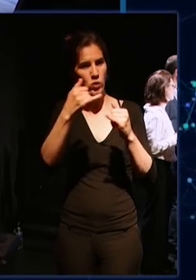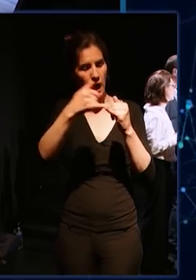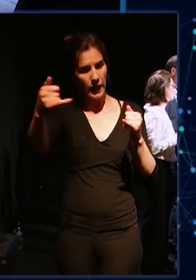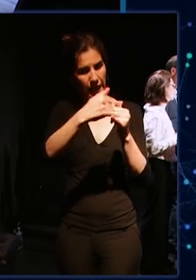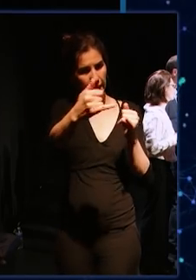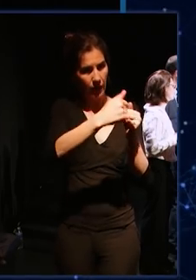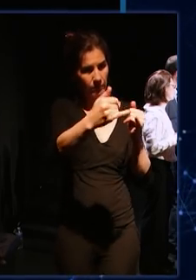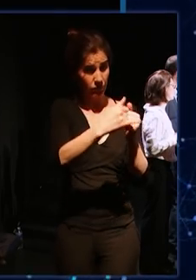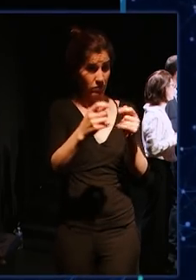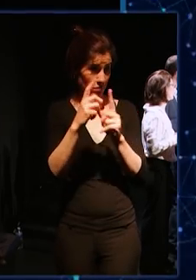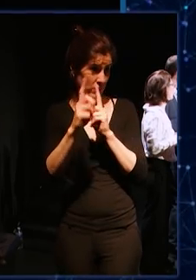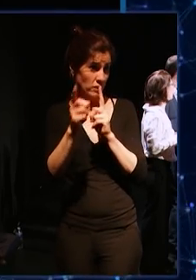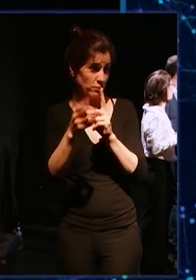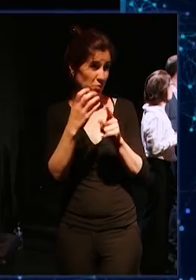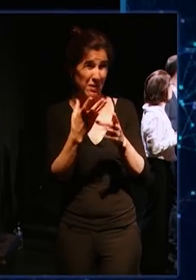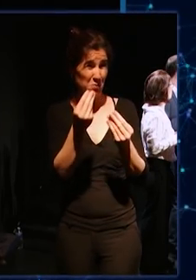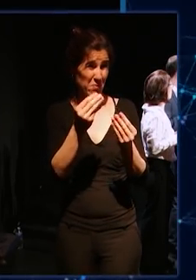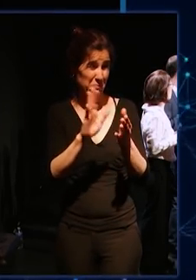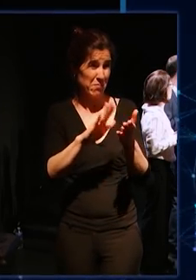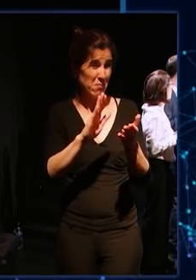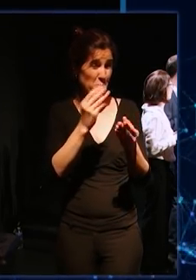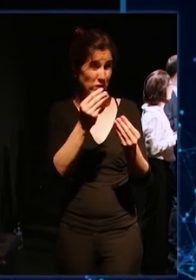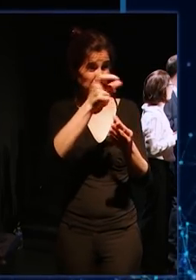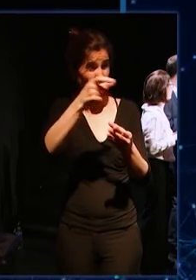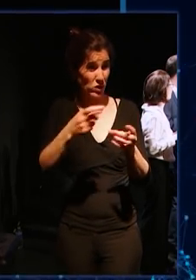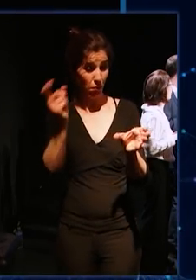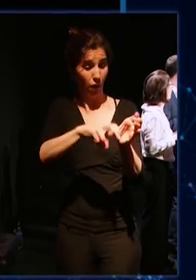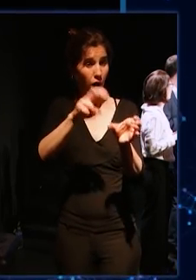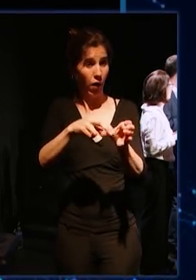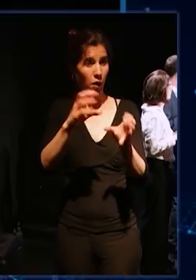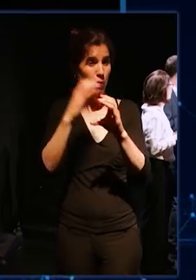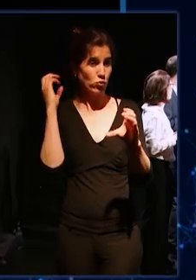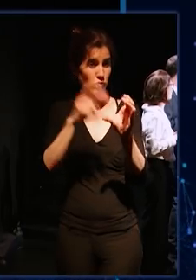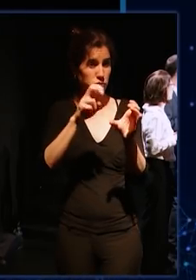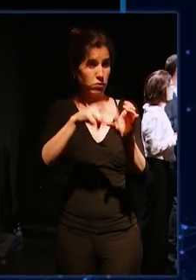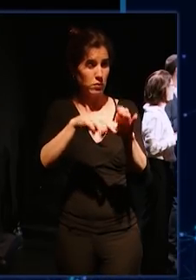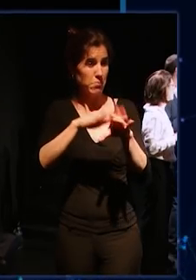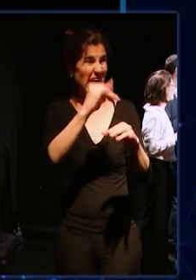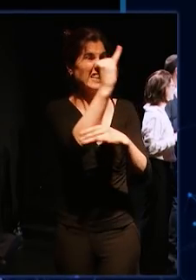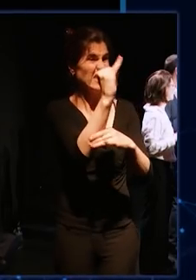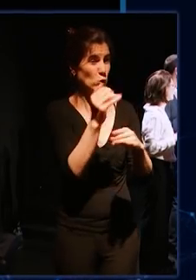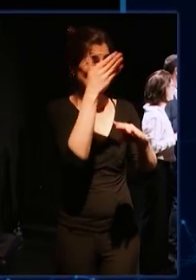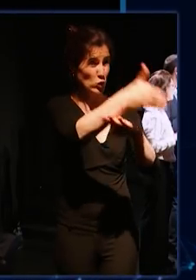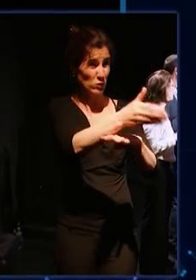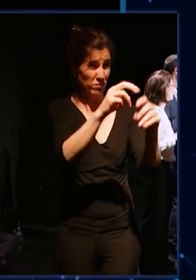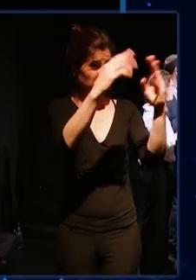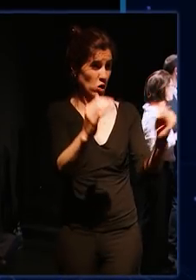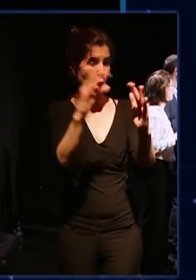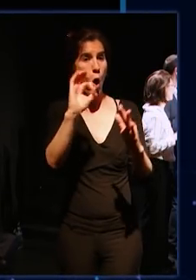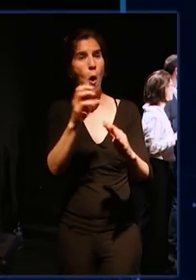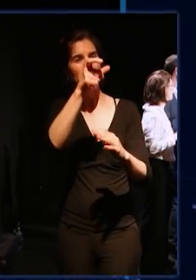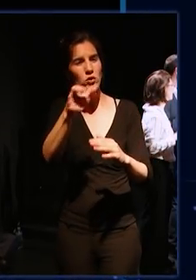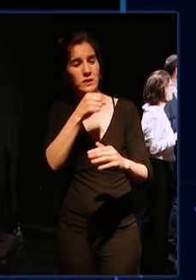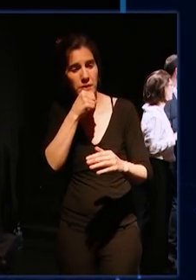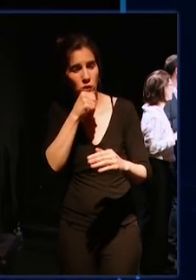municipio, porque hay mucha gente que coge el bus para llegar a los institutos o gente mayor que baja al mercado para comprar.